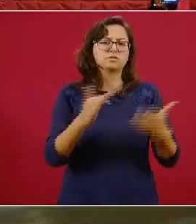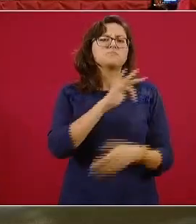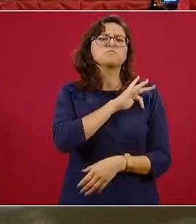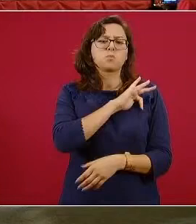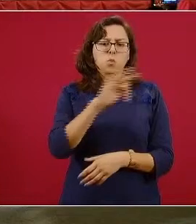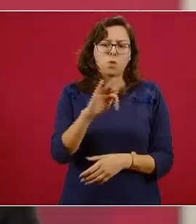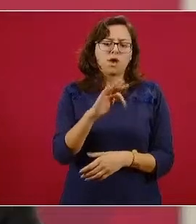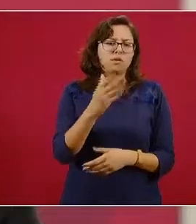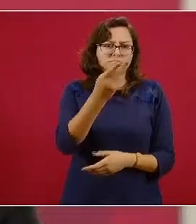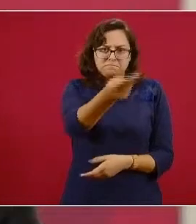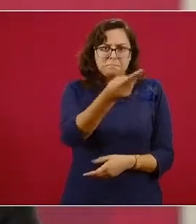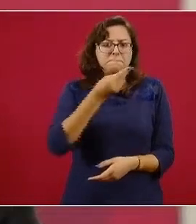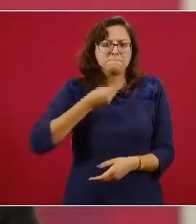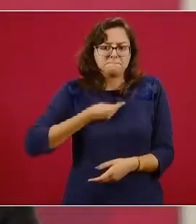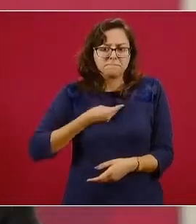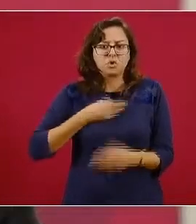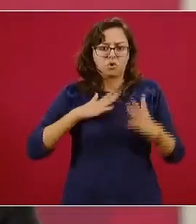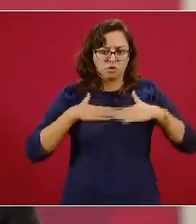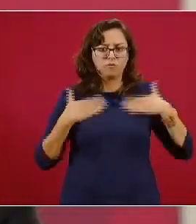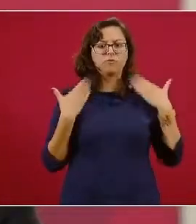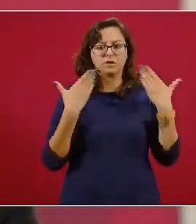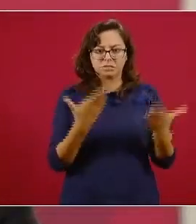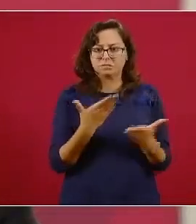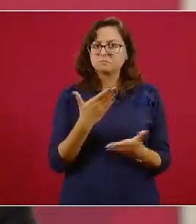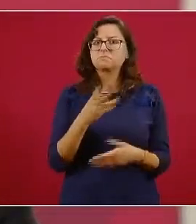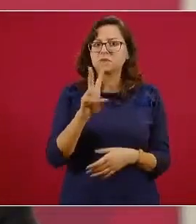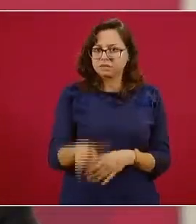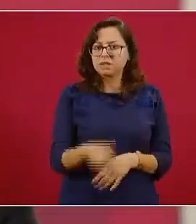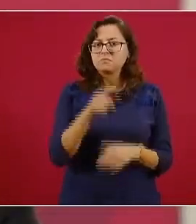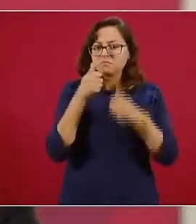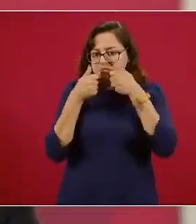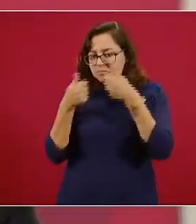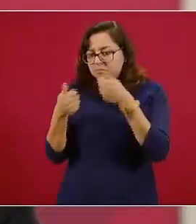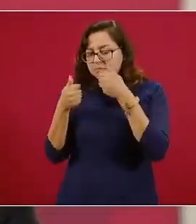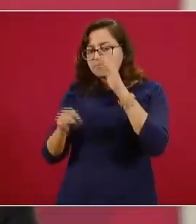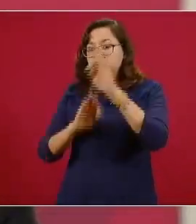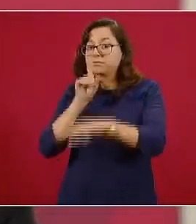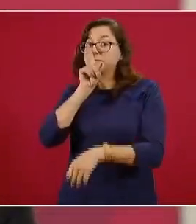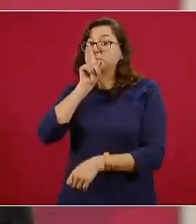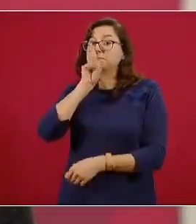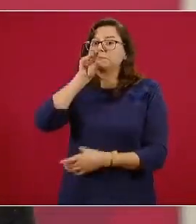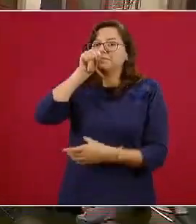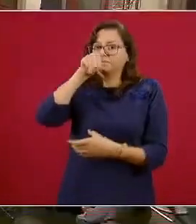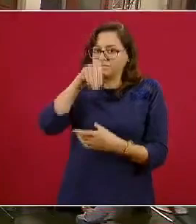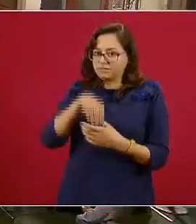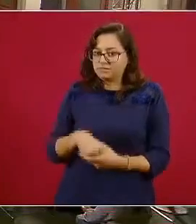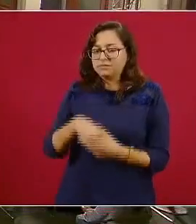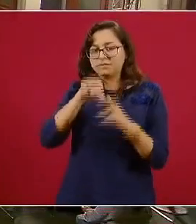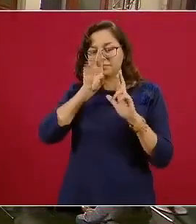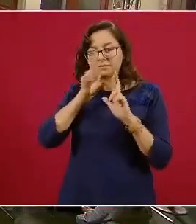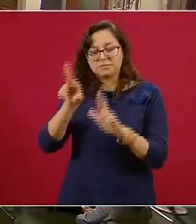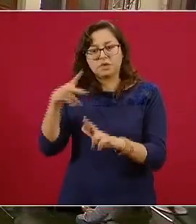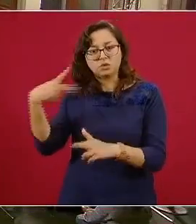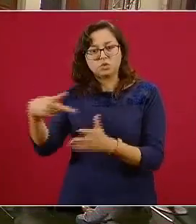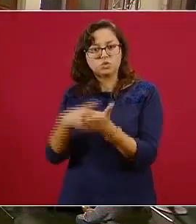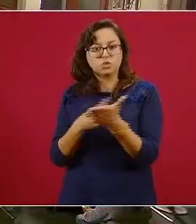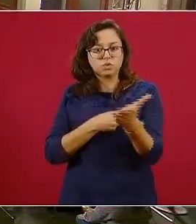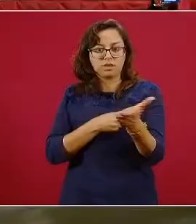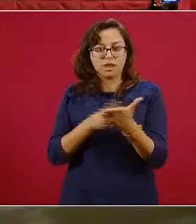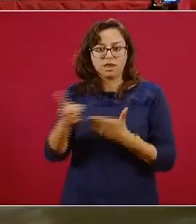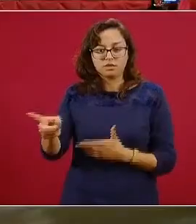cualquier servicio con la confianza de que van a ser atendidos con estricta confidencialidad, con respeto a sus derechos y a